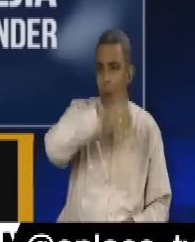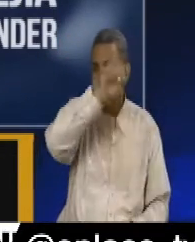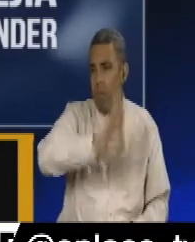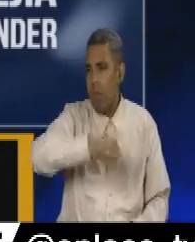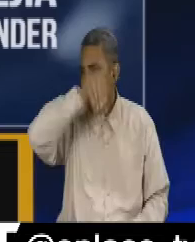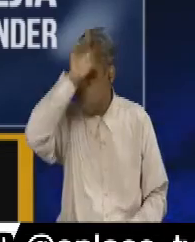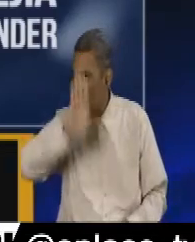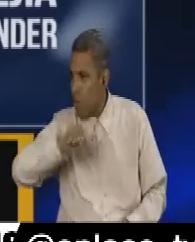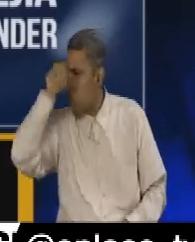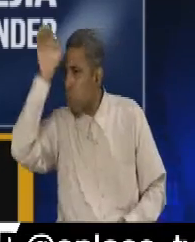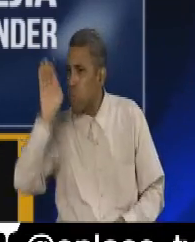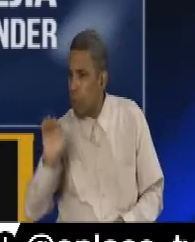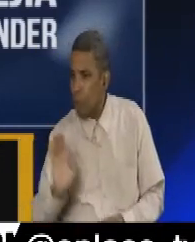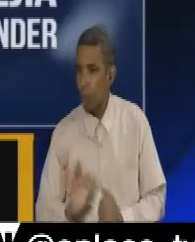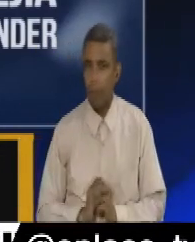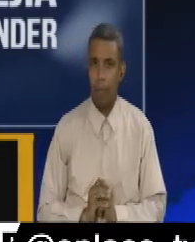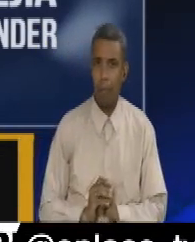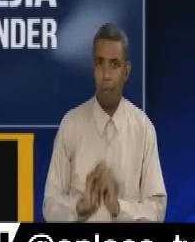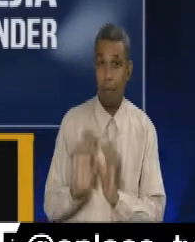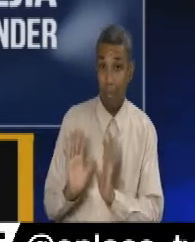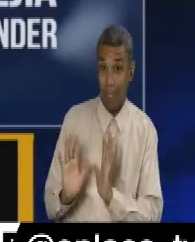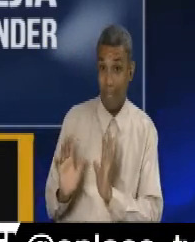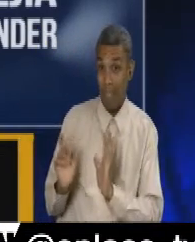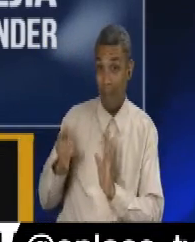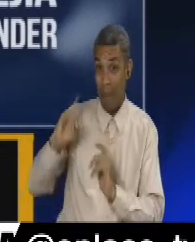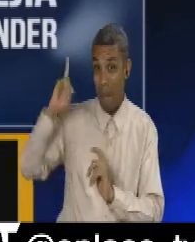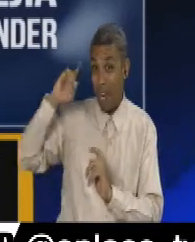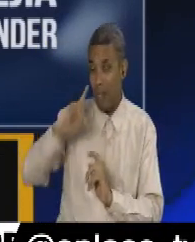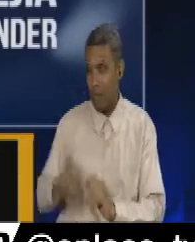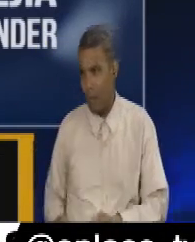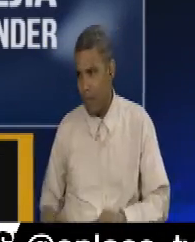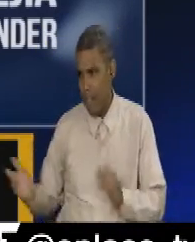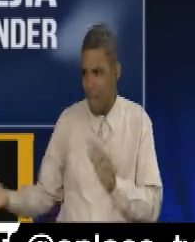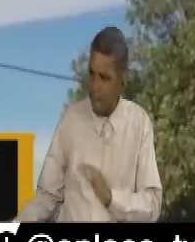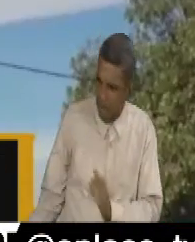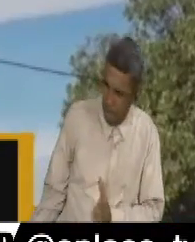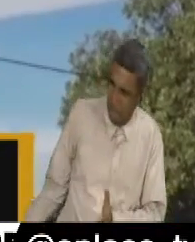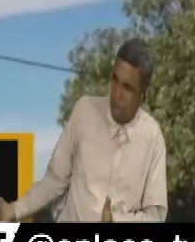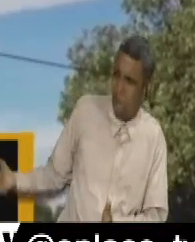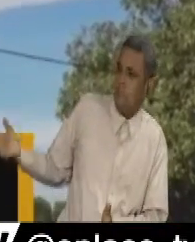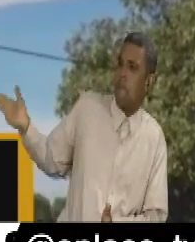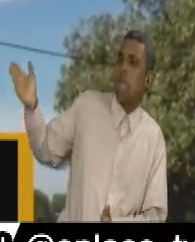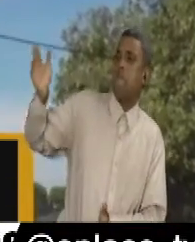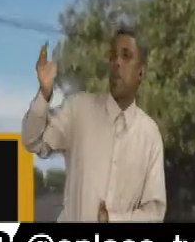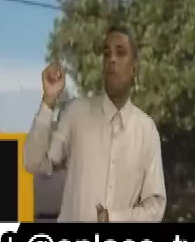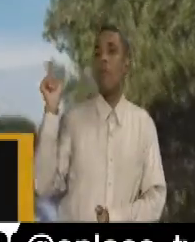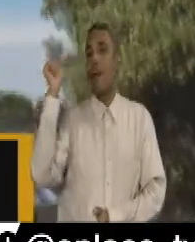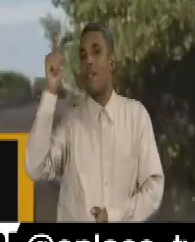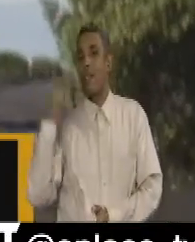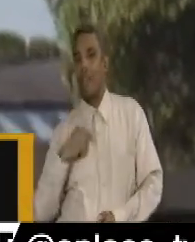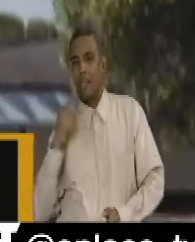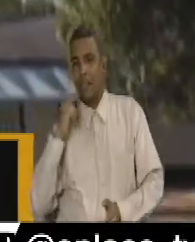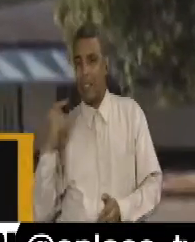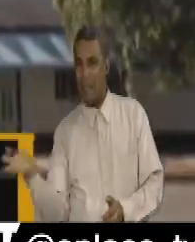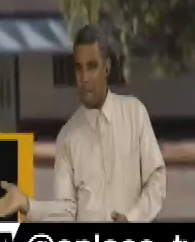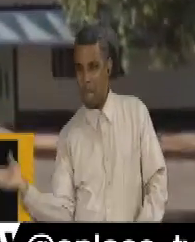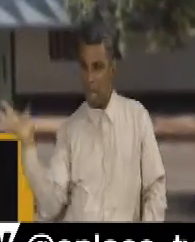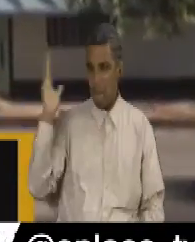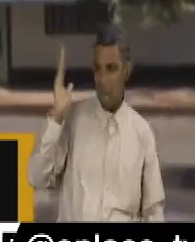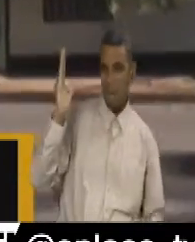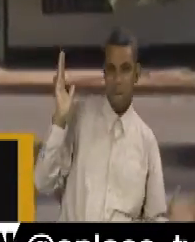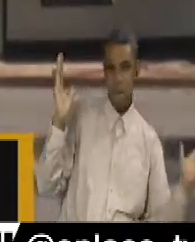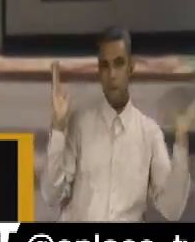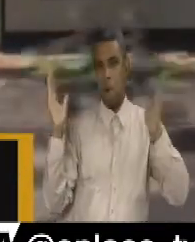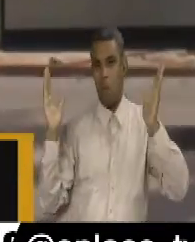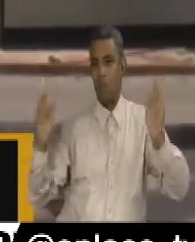instalarla, y faltan unas obras eléctricas que son las que debe hacer el cesionario que acaba de recibir el contrato. El funcionario